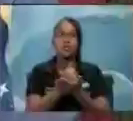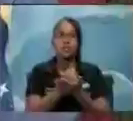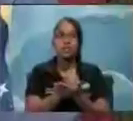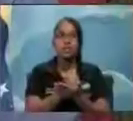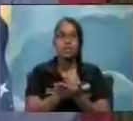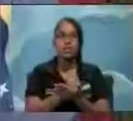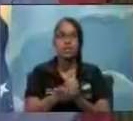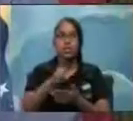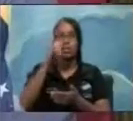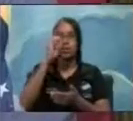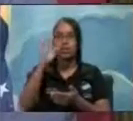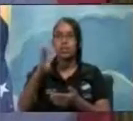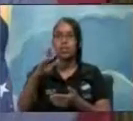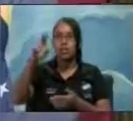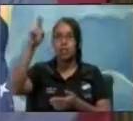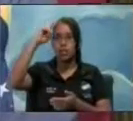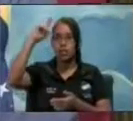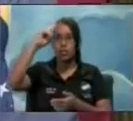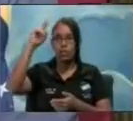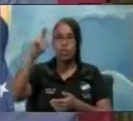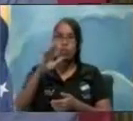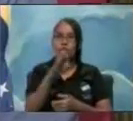Dios va a reconocer,